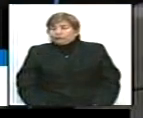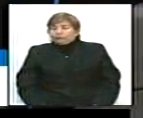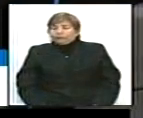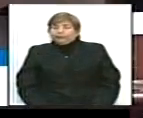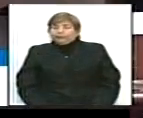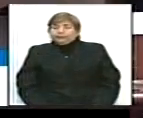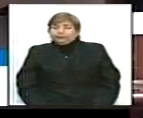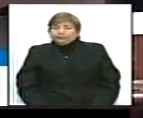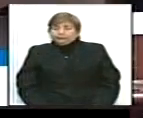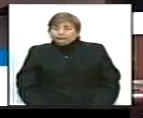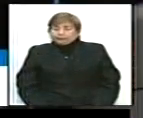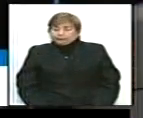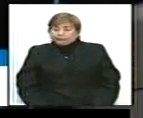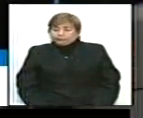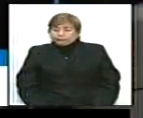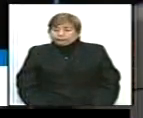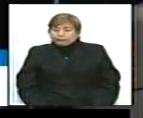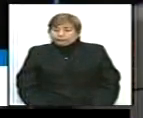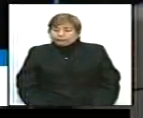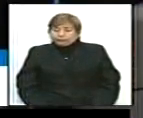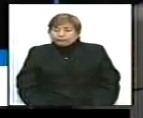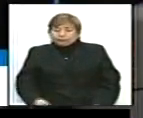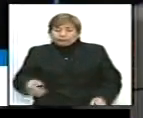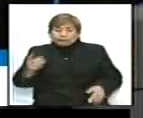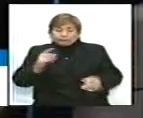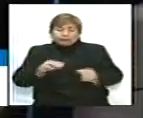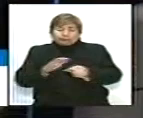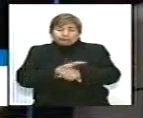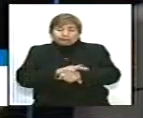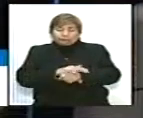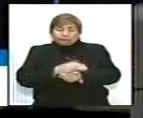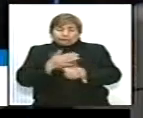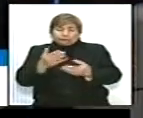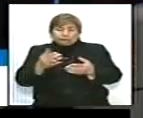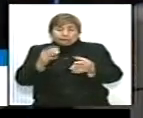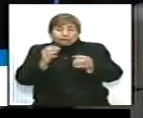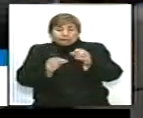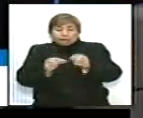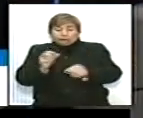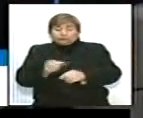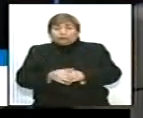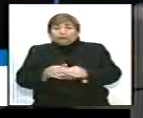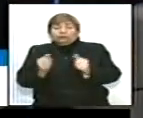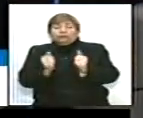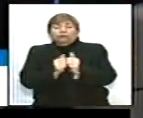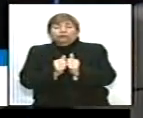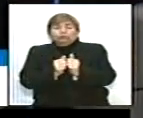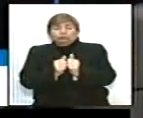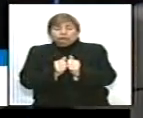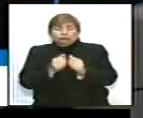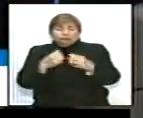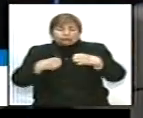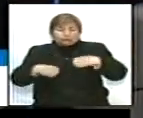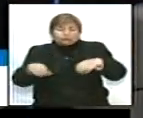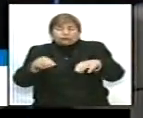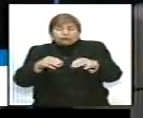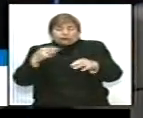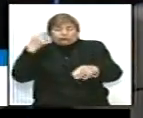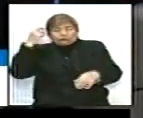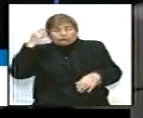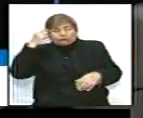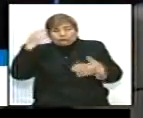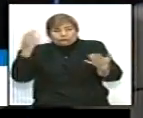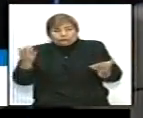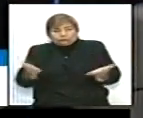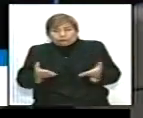Por favor, concluya. Han venido a llenar sus bolsillos, esa cúpula, con sus actores políticos que hoy están aquí